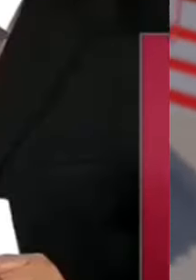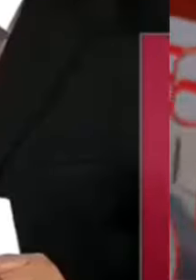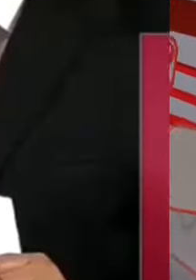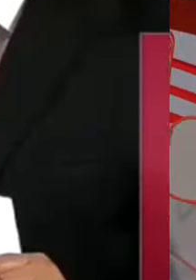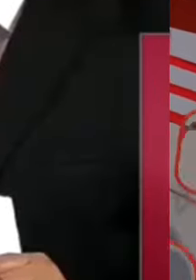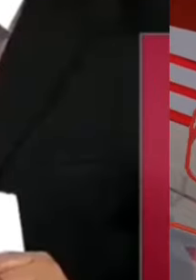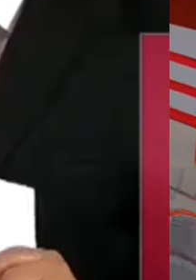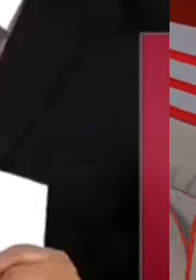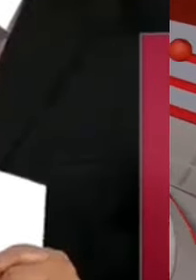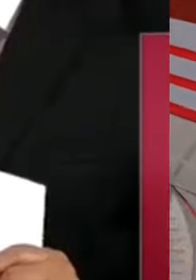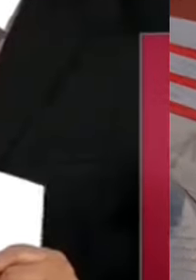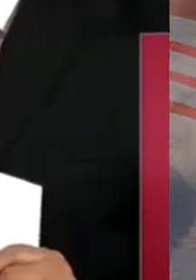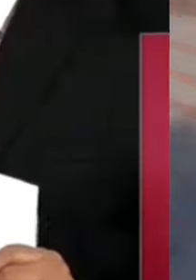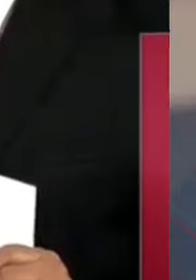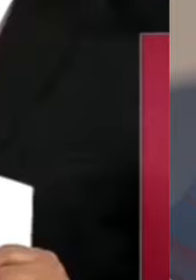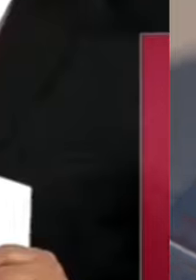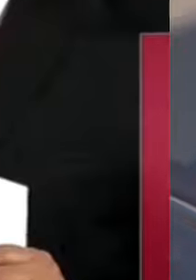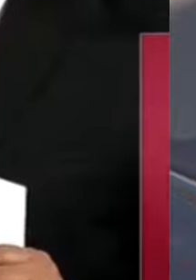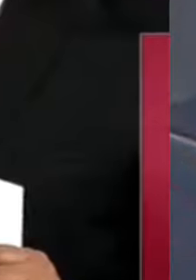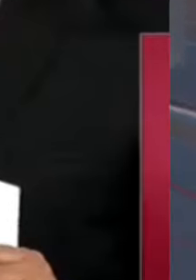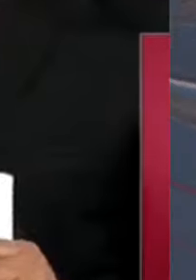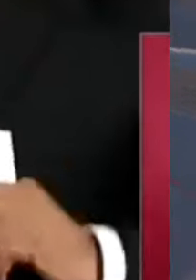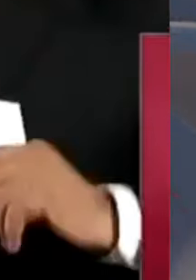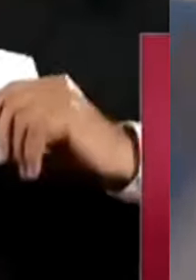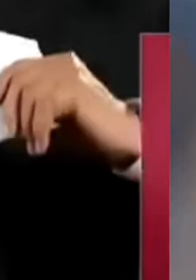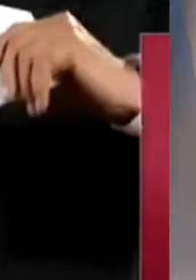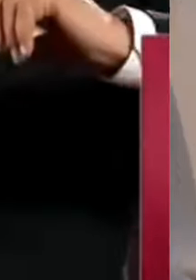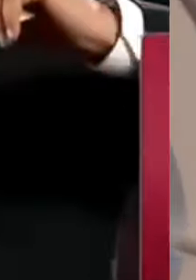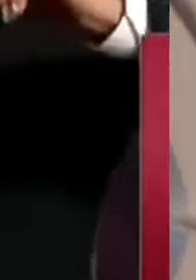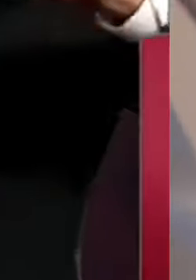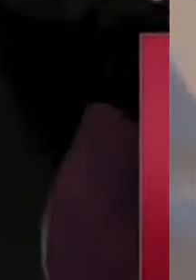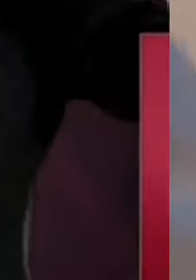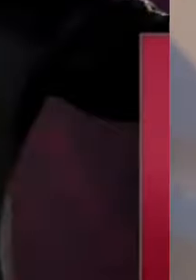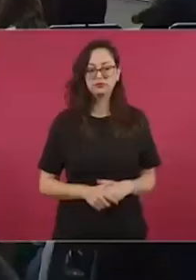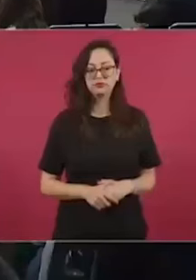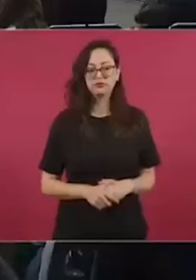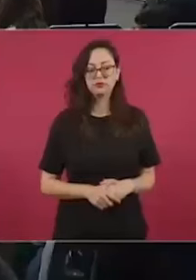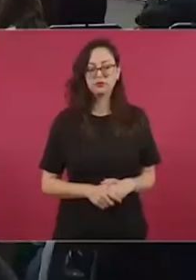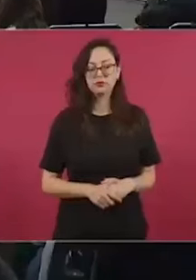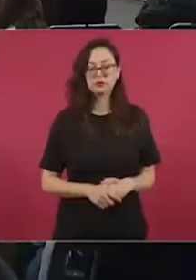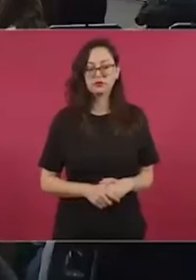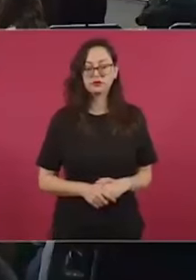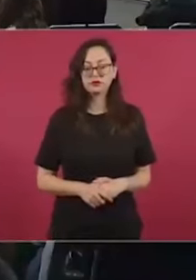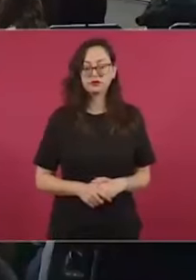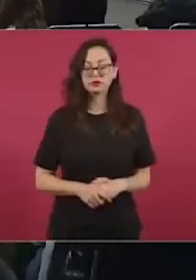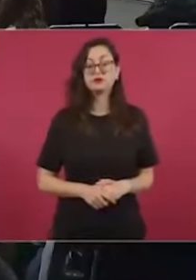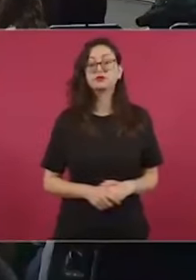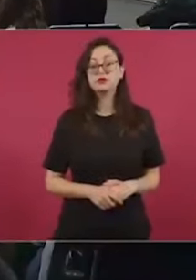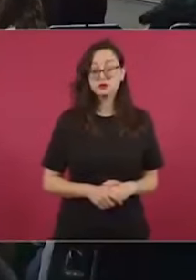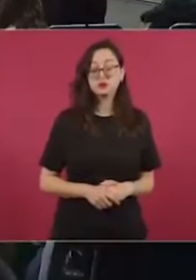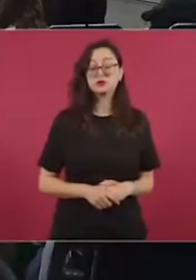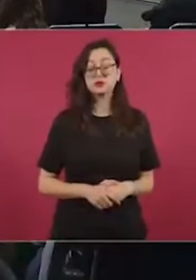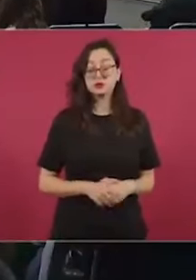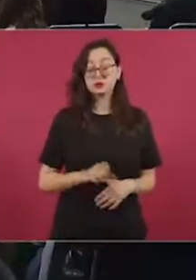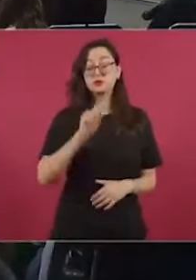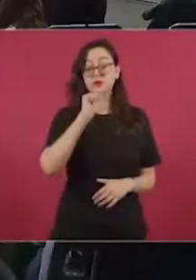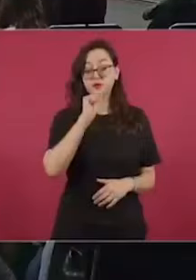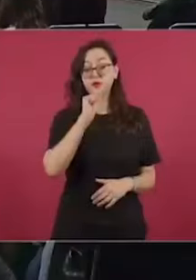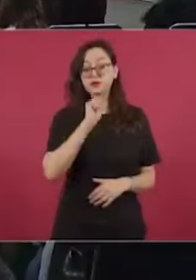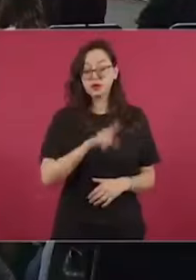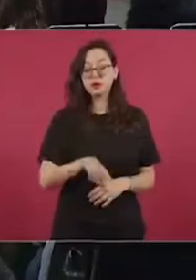no se va a despedir, bueno, el presidente se va a despedir de algunos en la conferencia mañanera, en la última